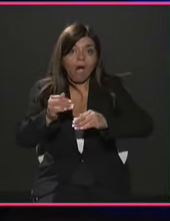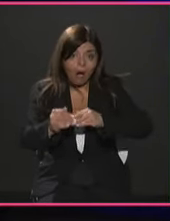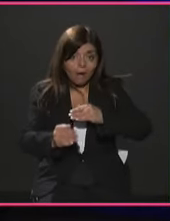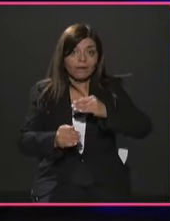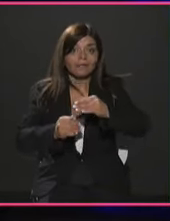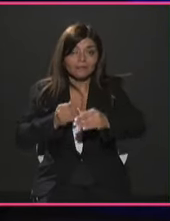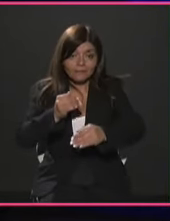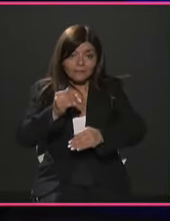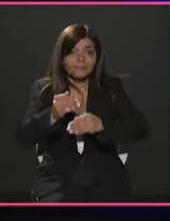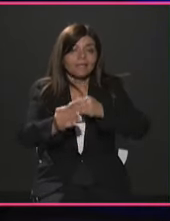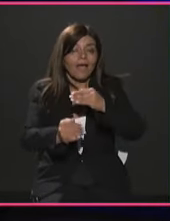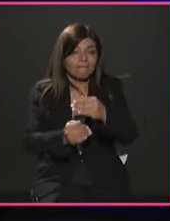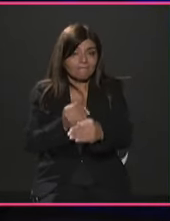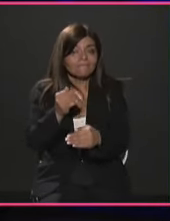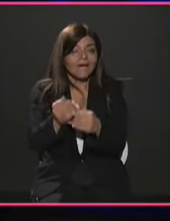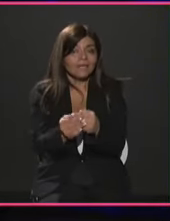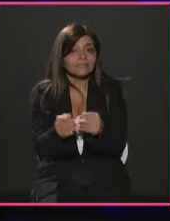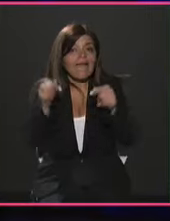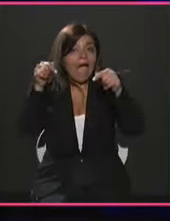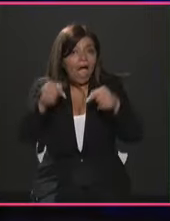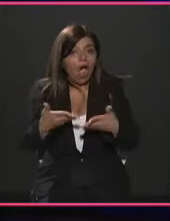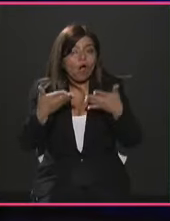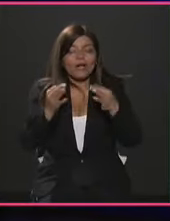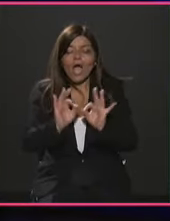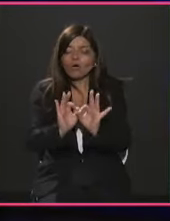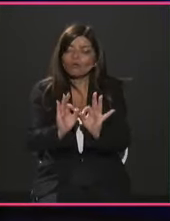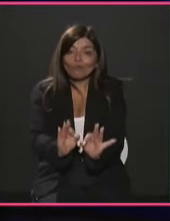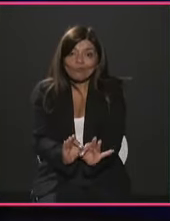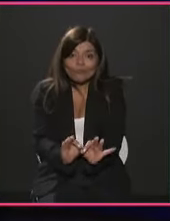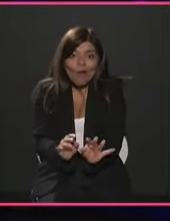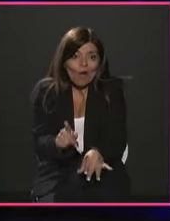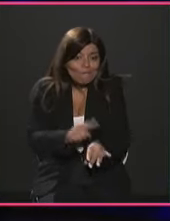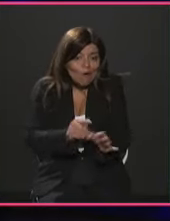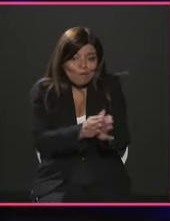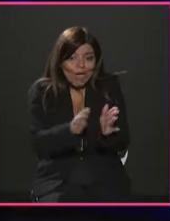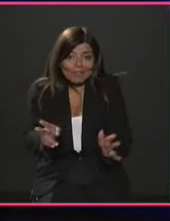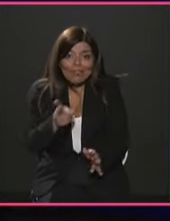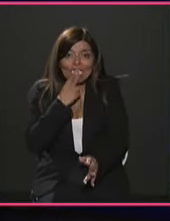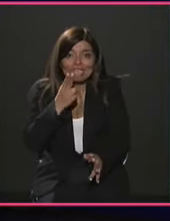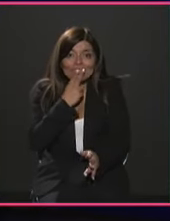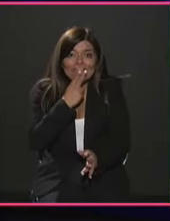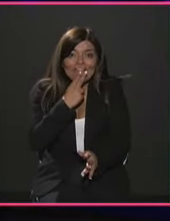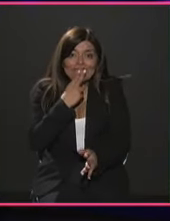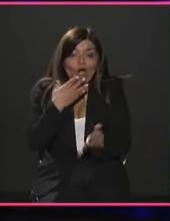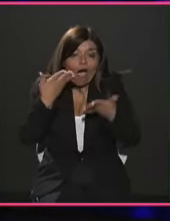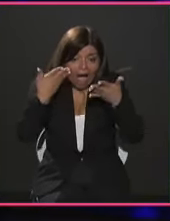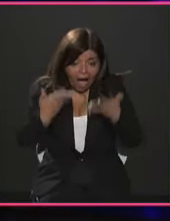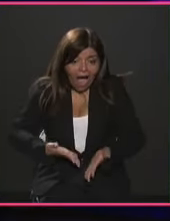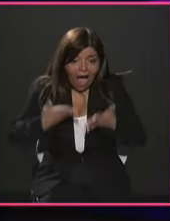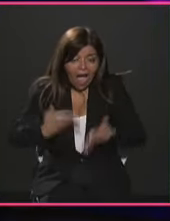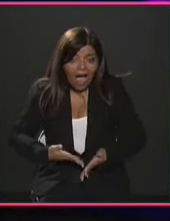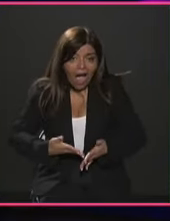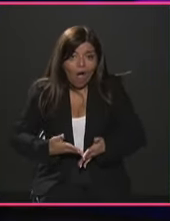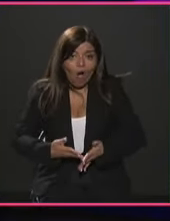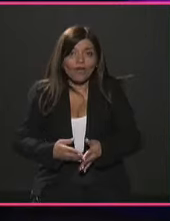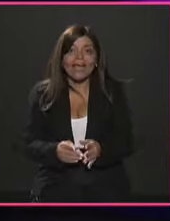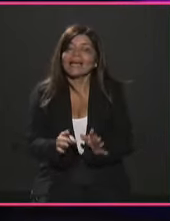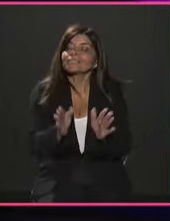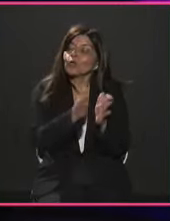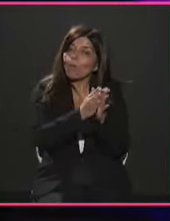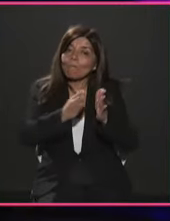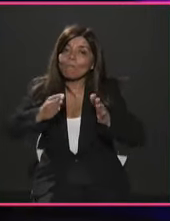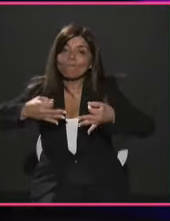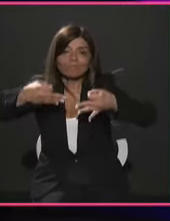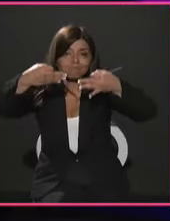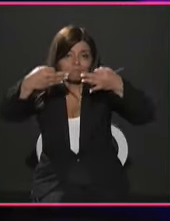deteniendo Este es un momento genial para estar vivo por buenas y malas razones Este es un particularmente un